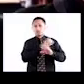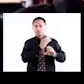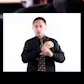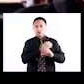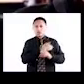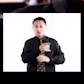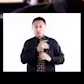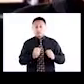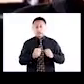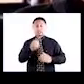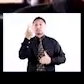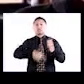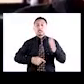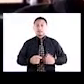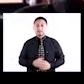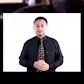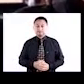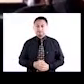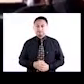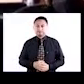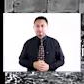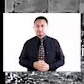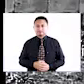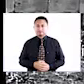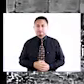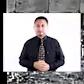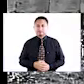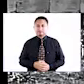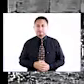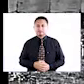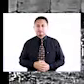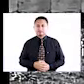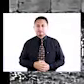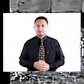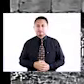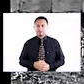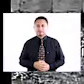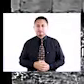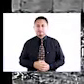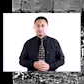estimación de cuál fue la intensidad que generó estos sismos.